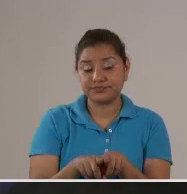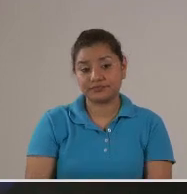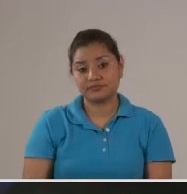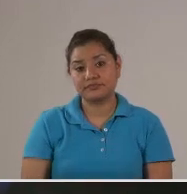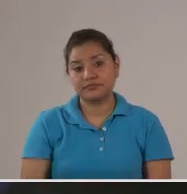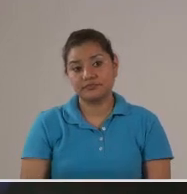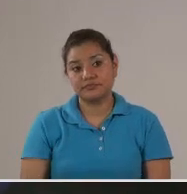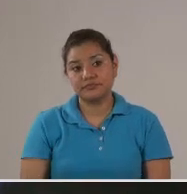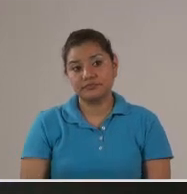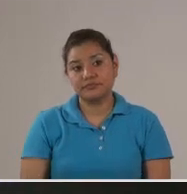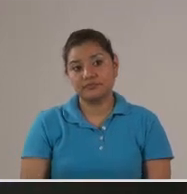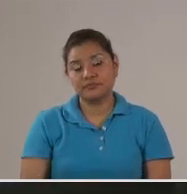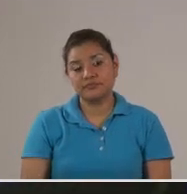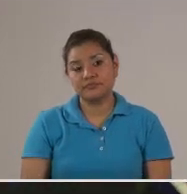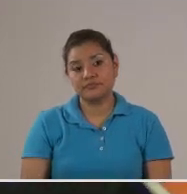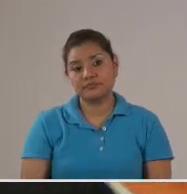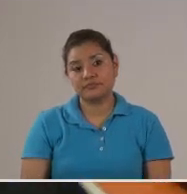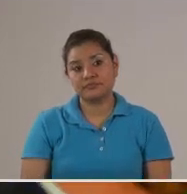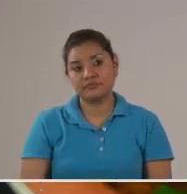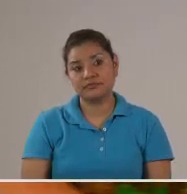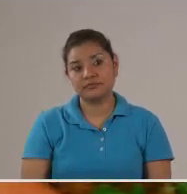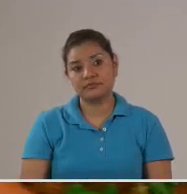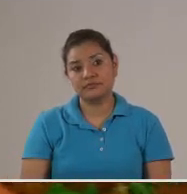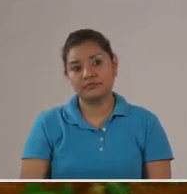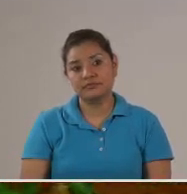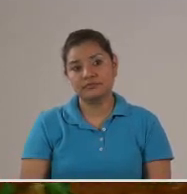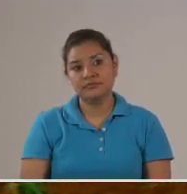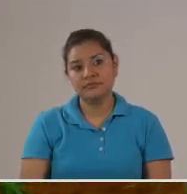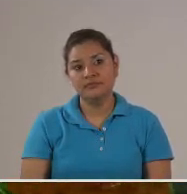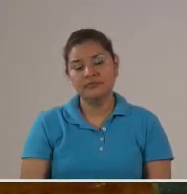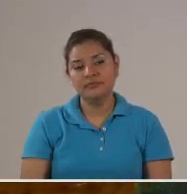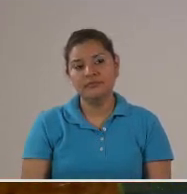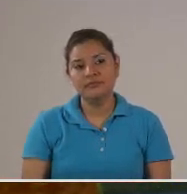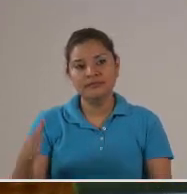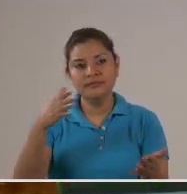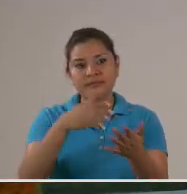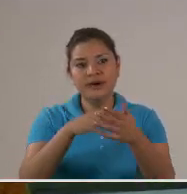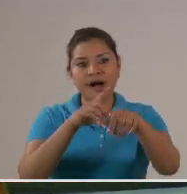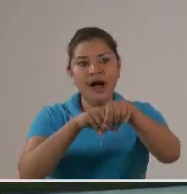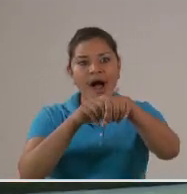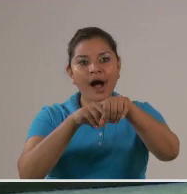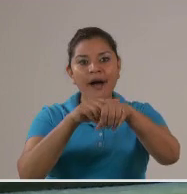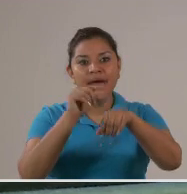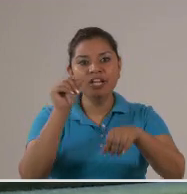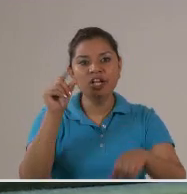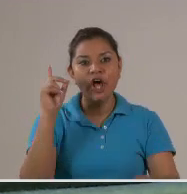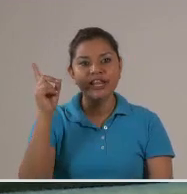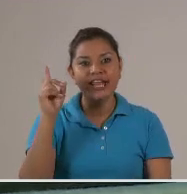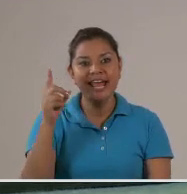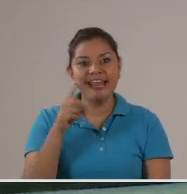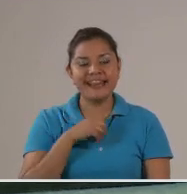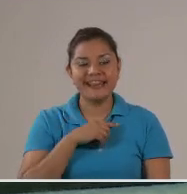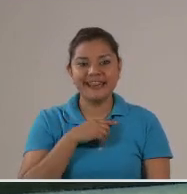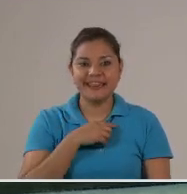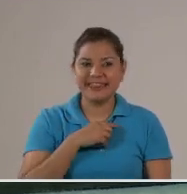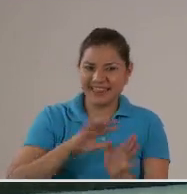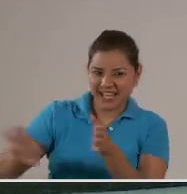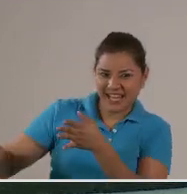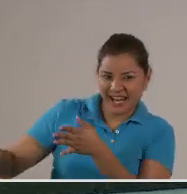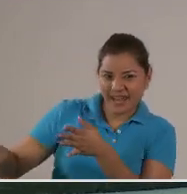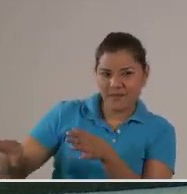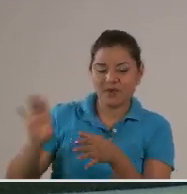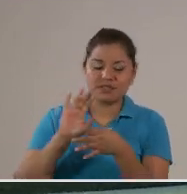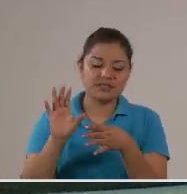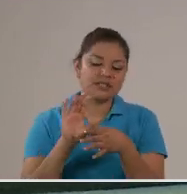temprano aunque nos caigamos mal va a llegar el momento en que vamos a a dejar las cosas por un lado porque Cristo está creciendo en